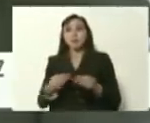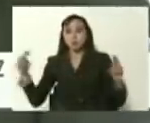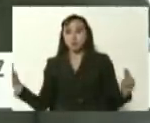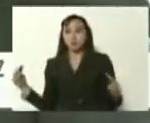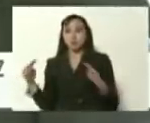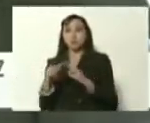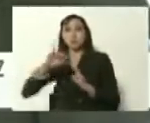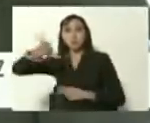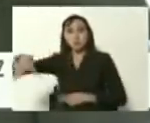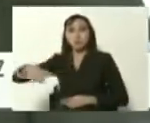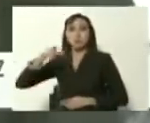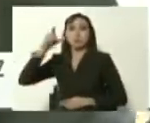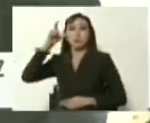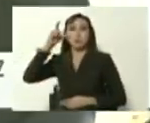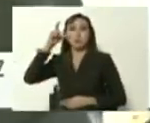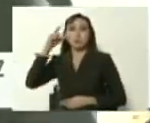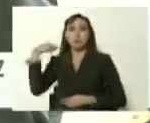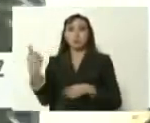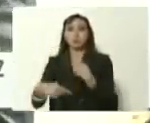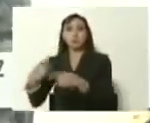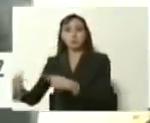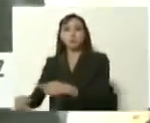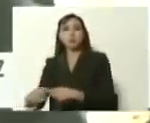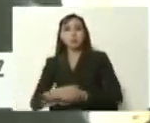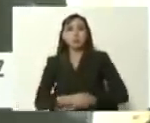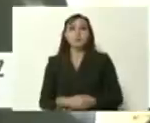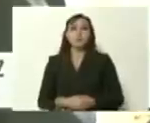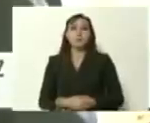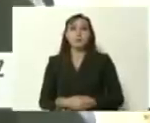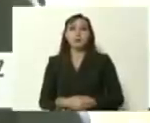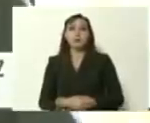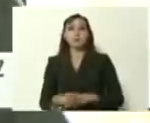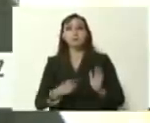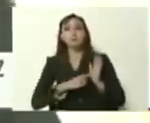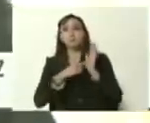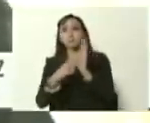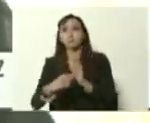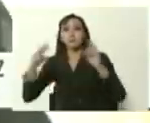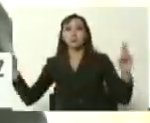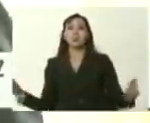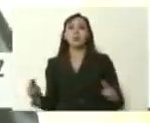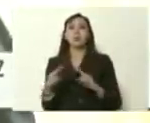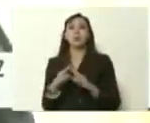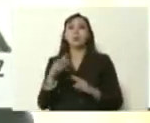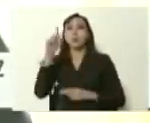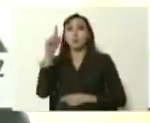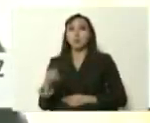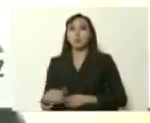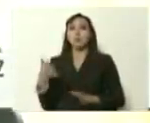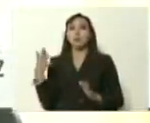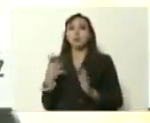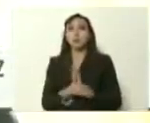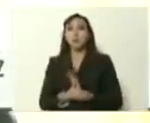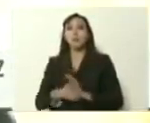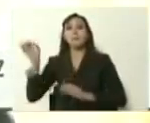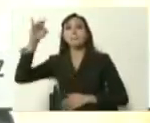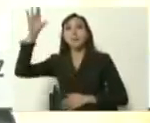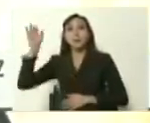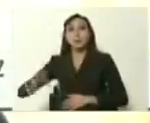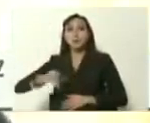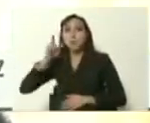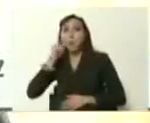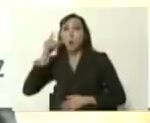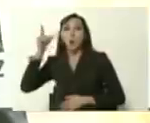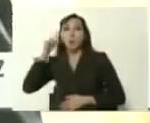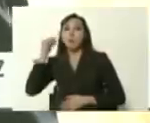gobernador Héctor Rodríguez, se eleva a encontrarse con pastor y pastora de